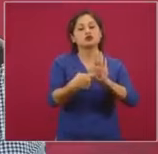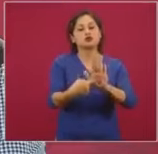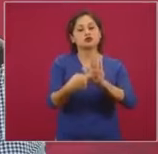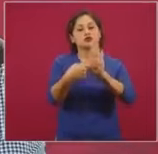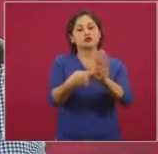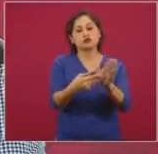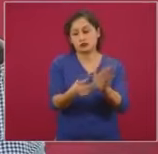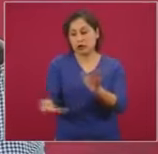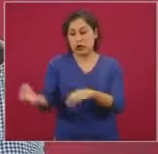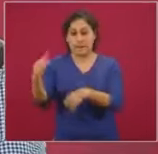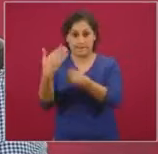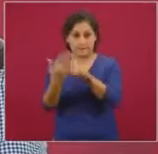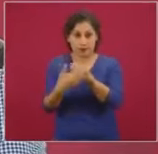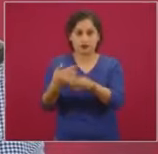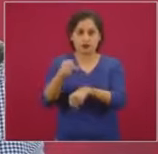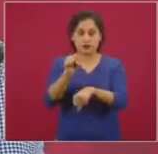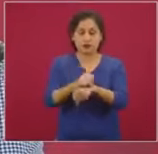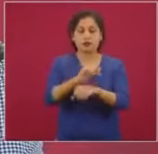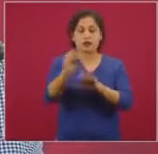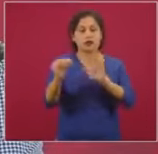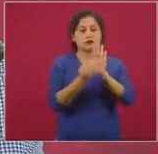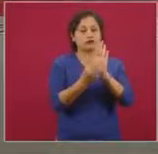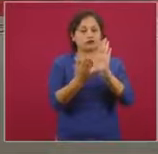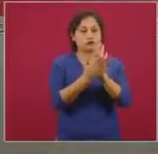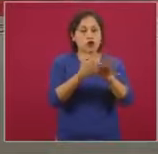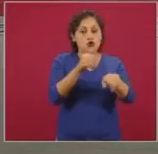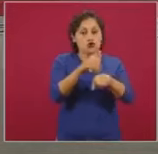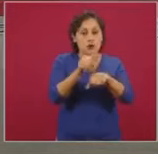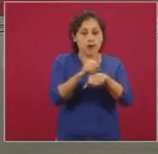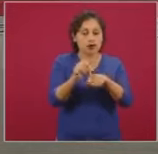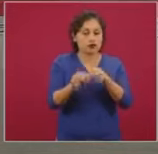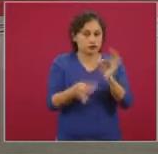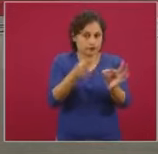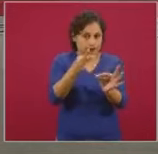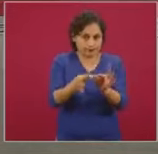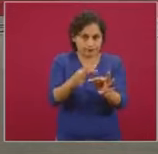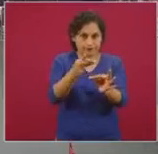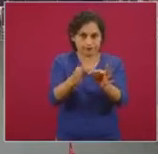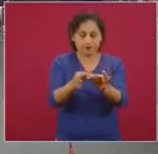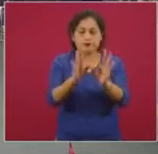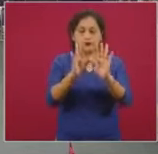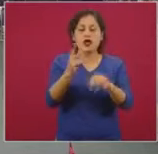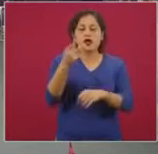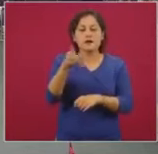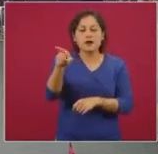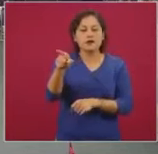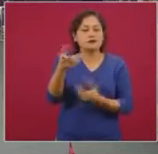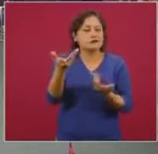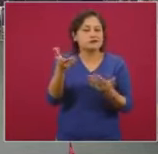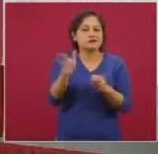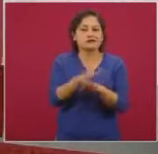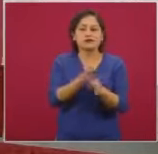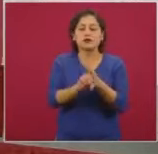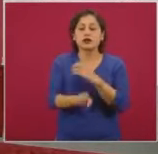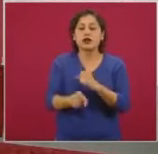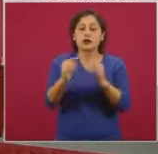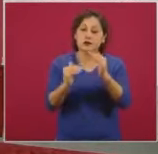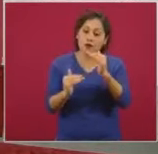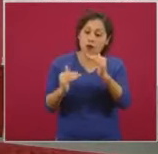los siguientes días con los números exactos, pero digamos que el incremento que puede haberse observado en este